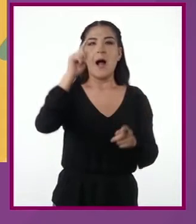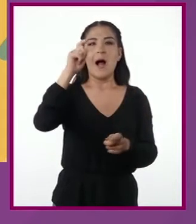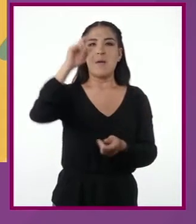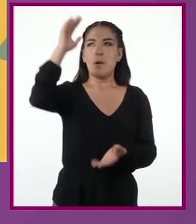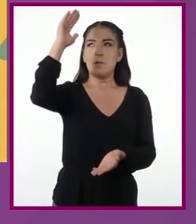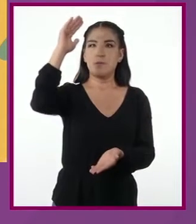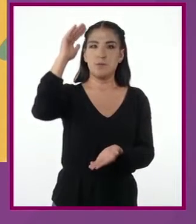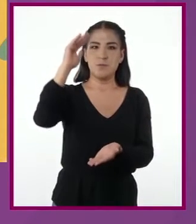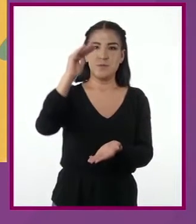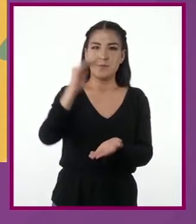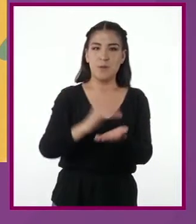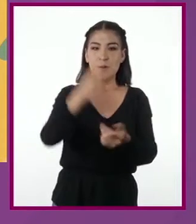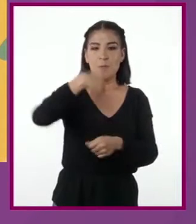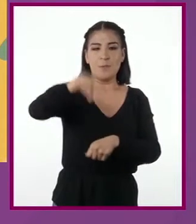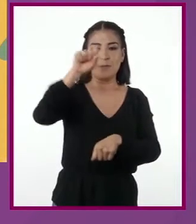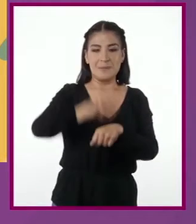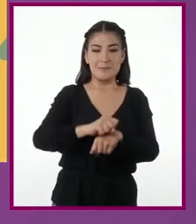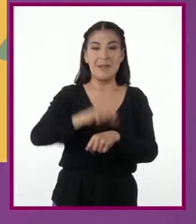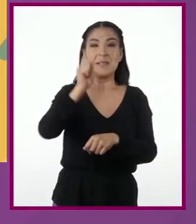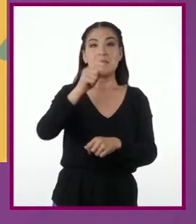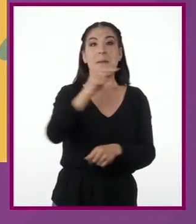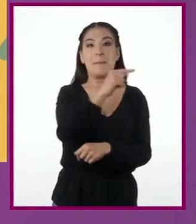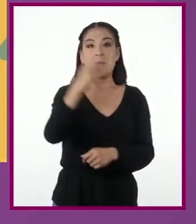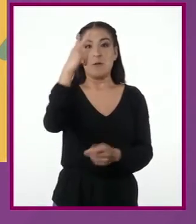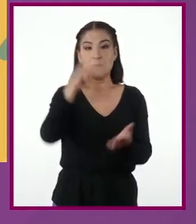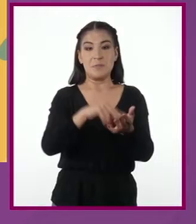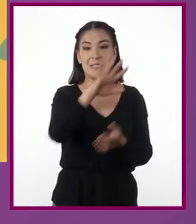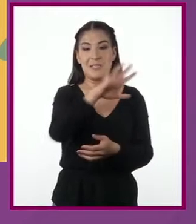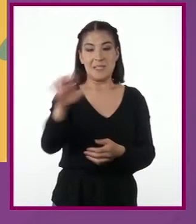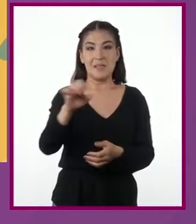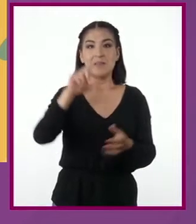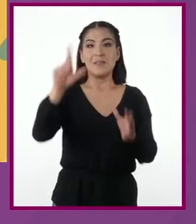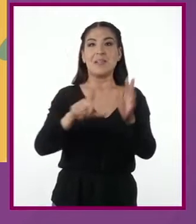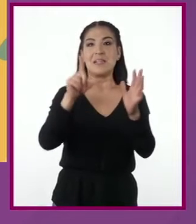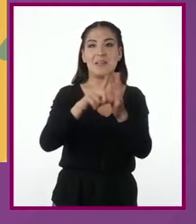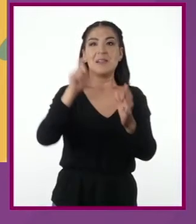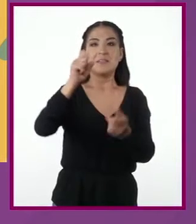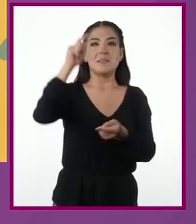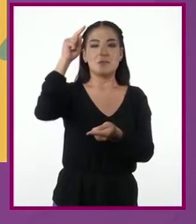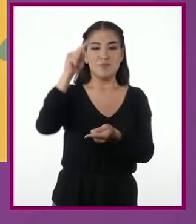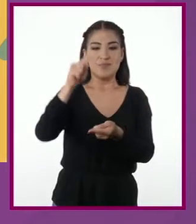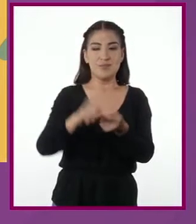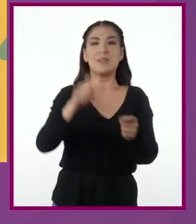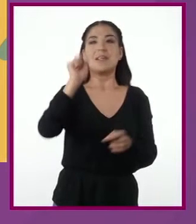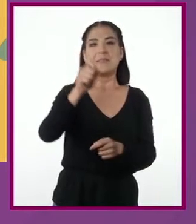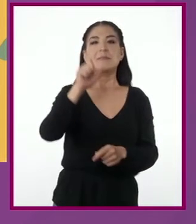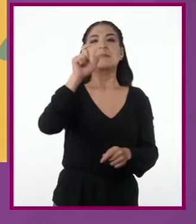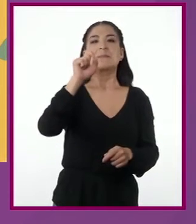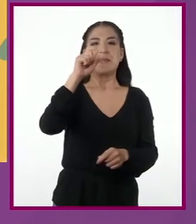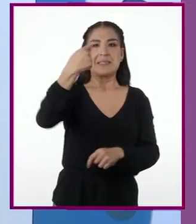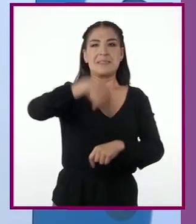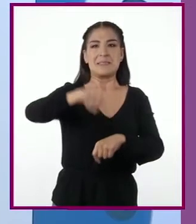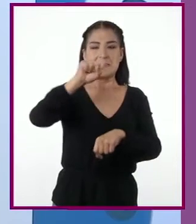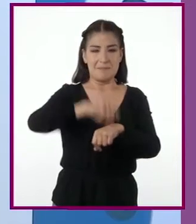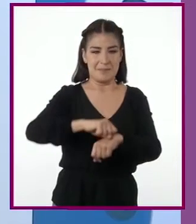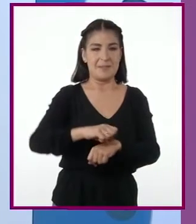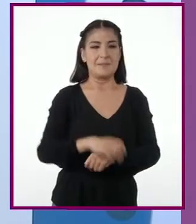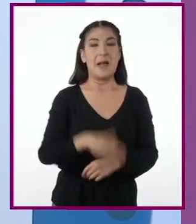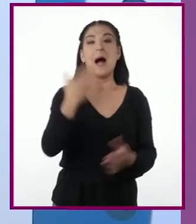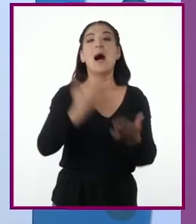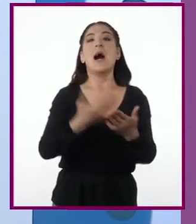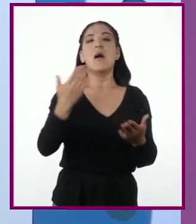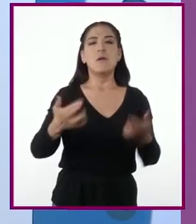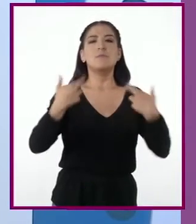semana y menos 2.500 litros representa el consumo de agua durante las 20 semanas. Ahora